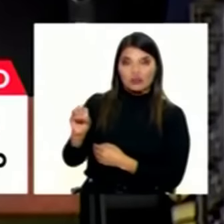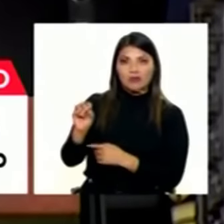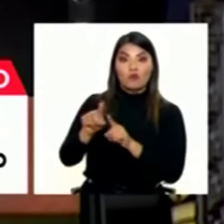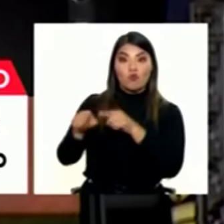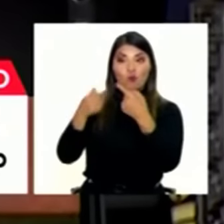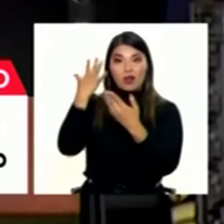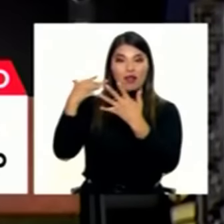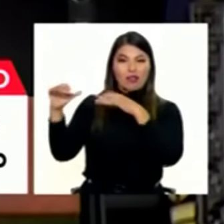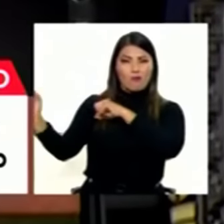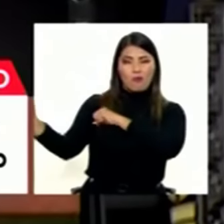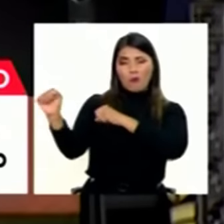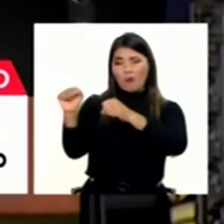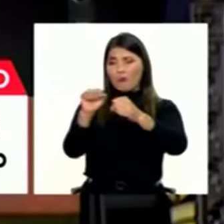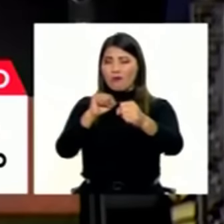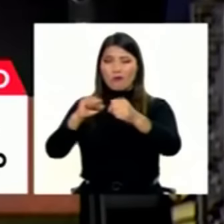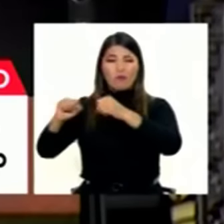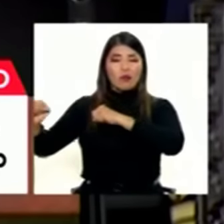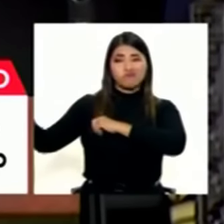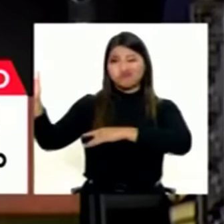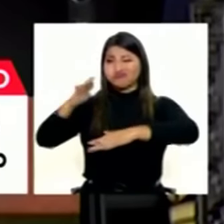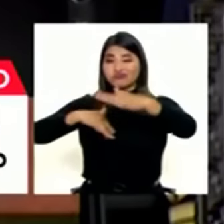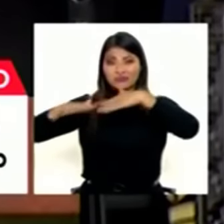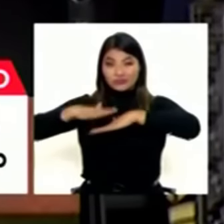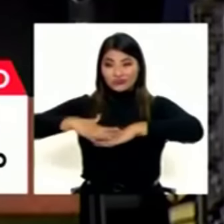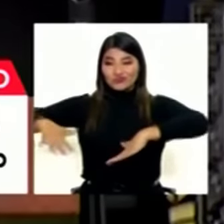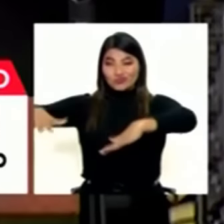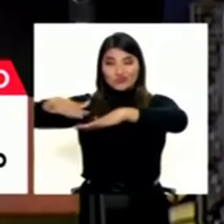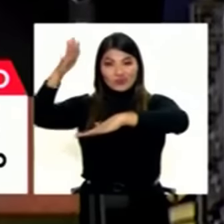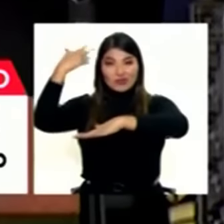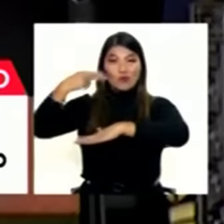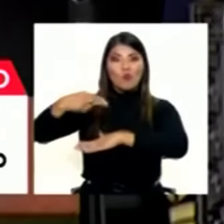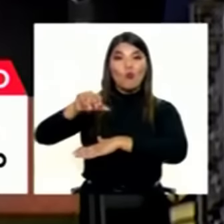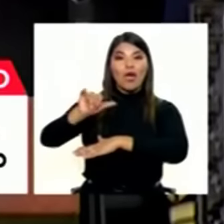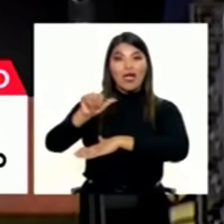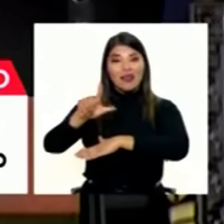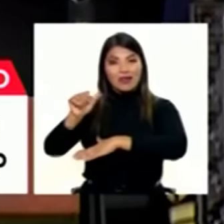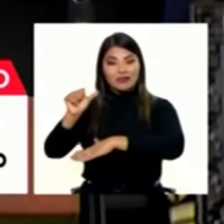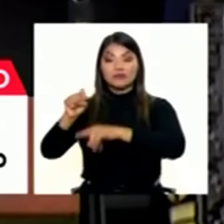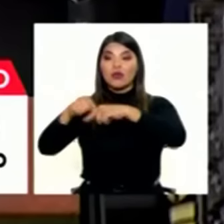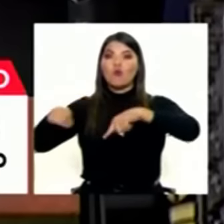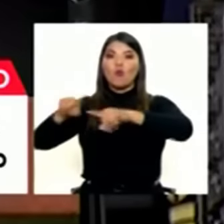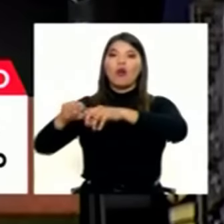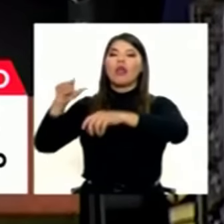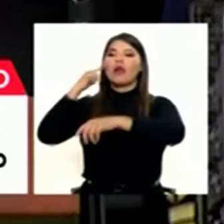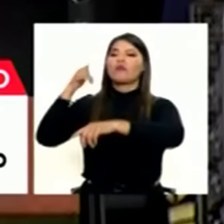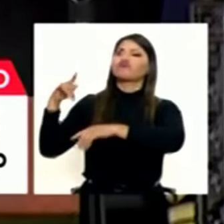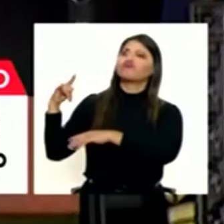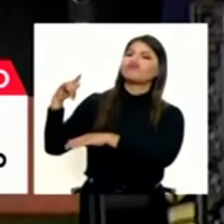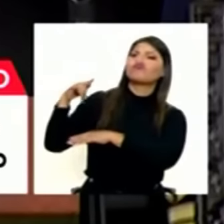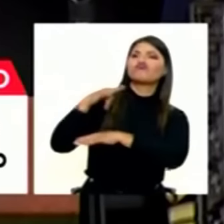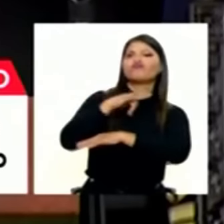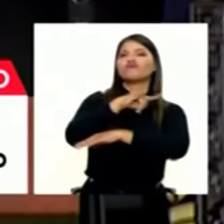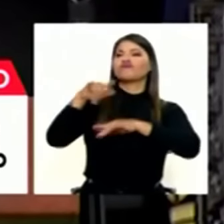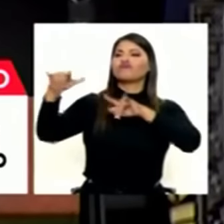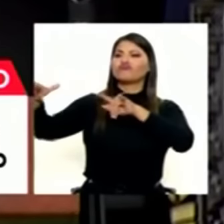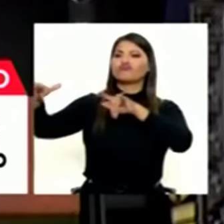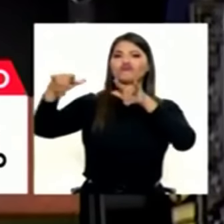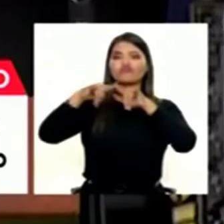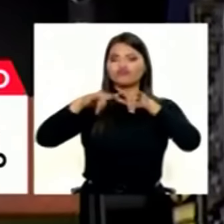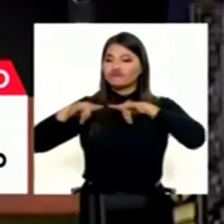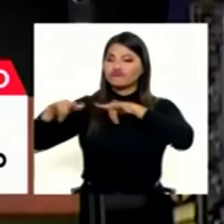el terremoto que azotó el Callejón de Huaylas, realizó el puente aéreo más grande registrado en el